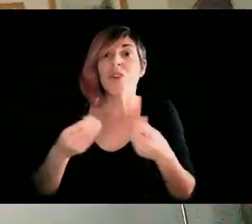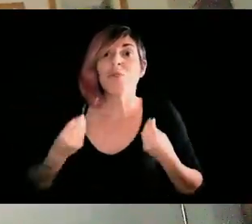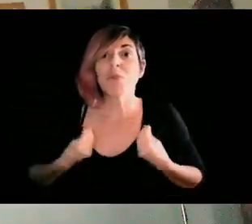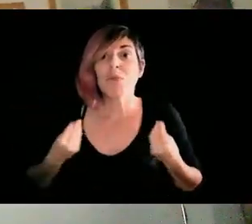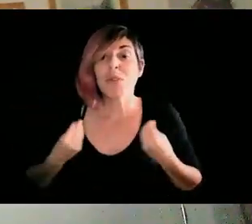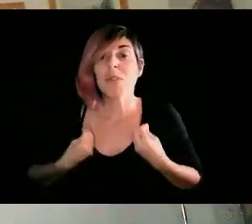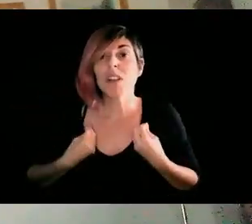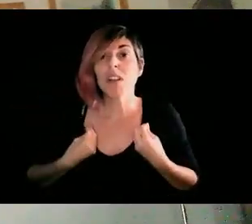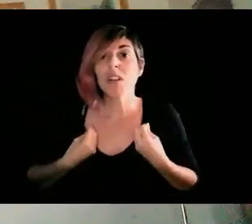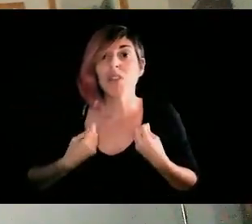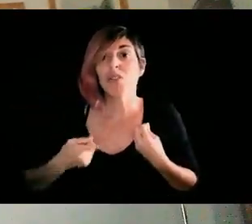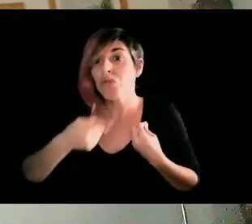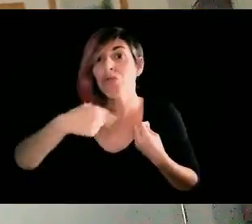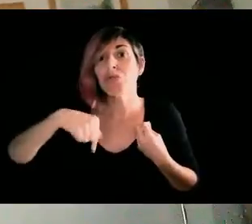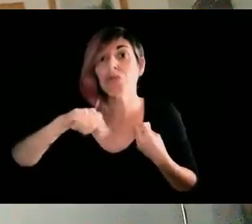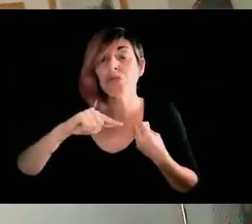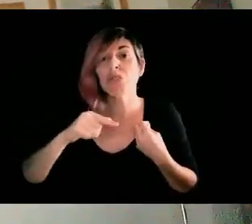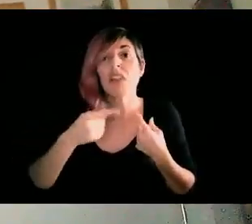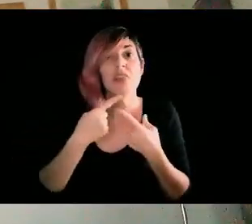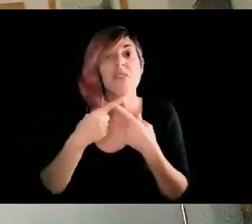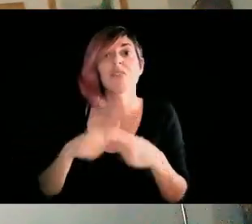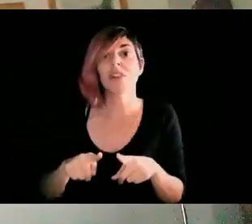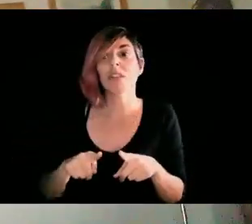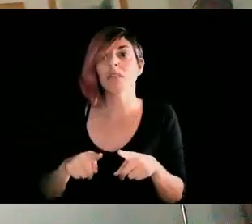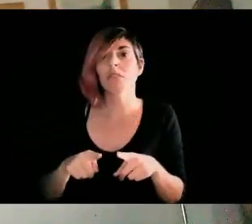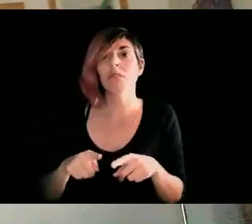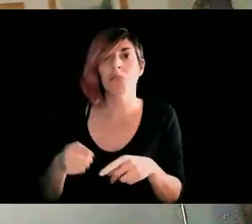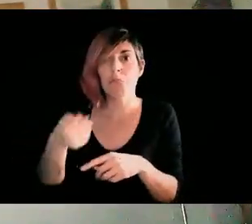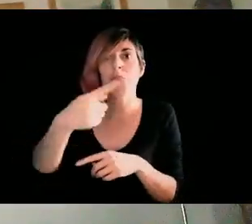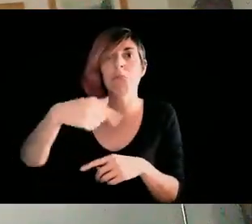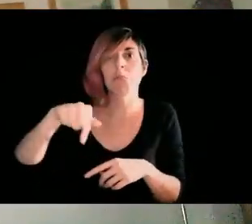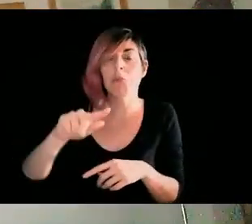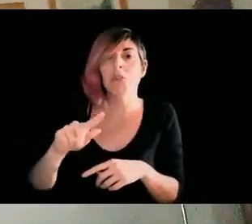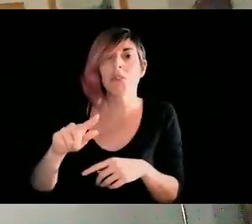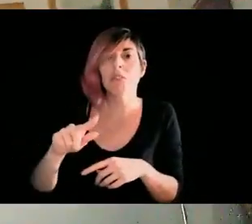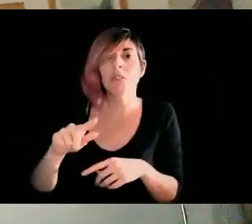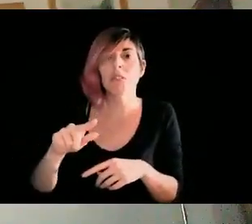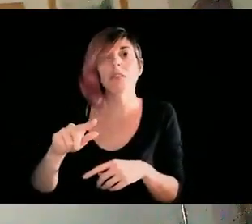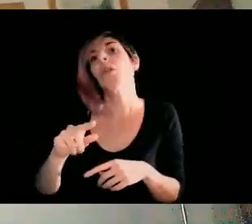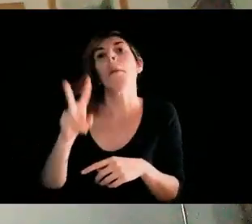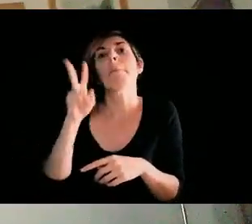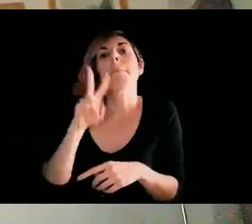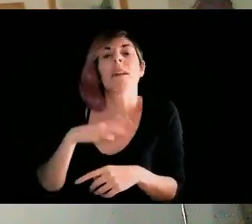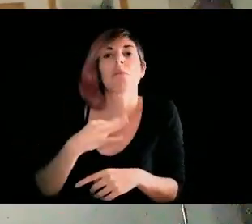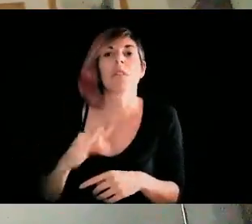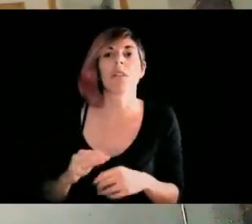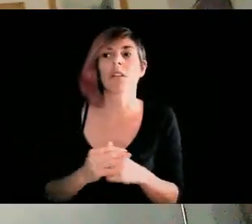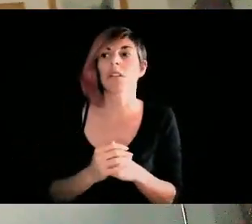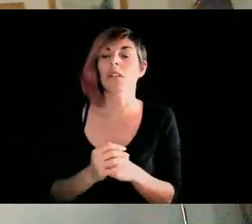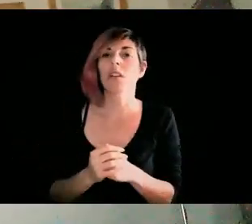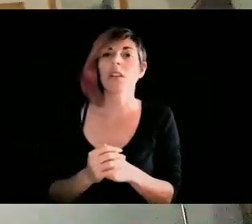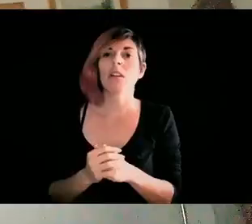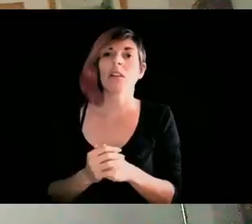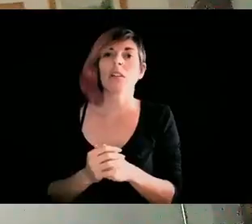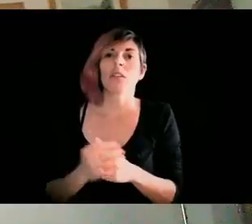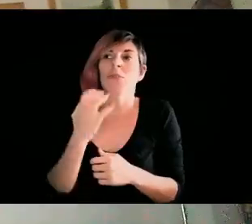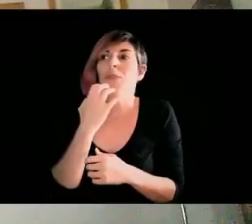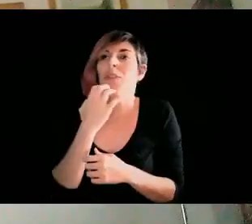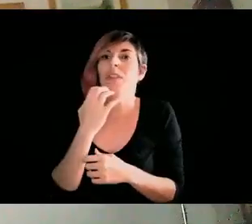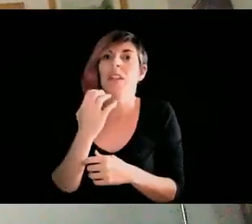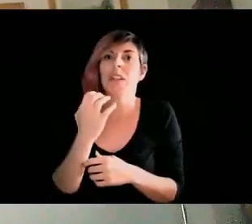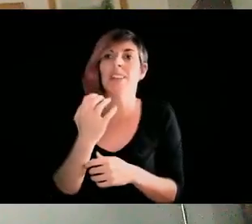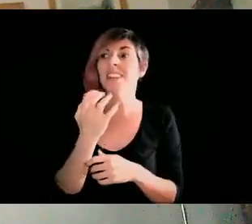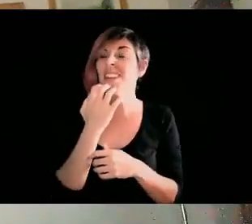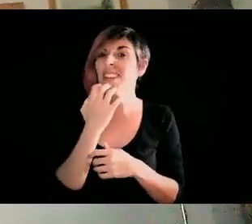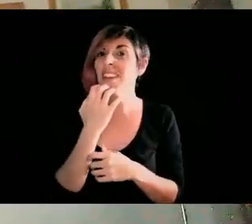de vivirlas va a ser completamente diferente. Vosotros mismos podéis hacer la prueba, podéis probar cómo cuando